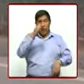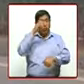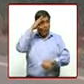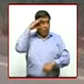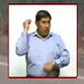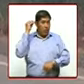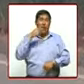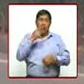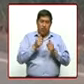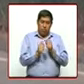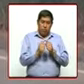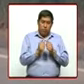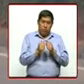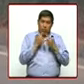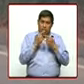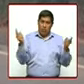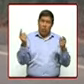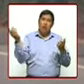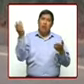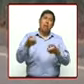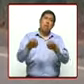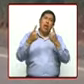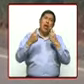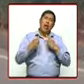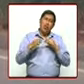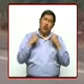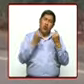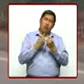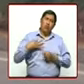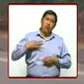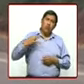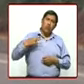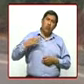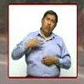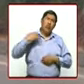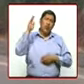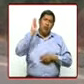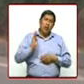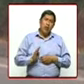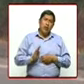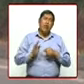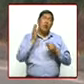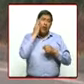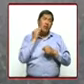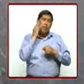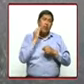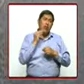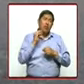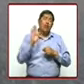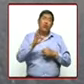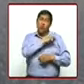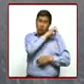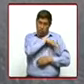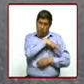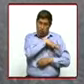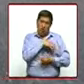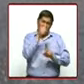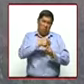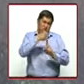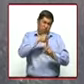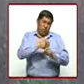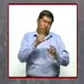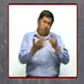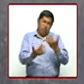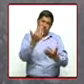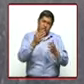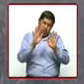anunciado a través de sus redes sociales la llegada de brigadistas de Brasil y expertos de la Corporación Nacional Forestal de Chile para combatir los